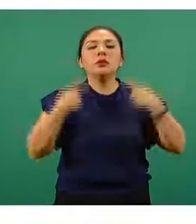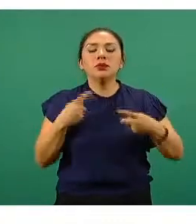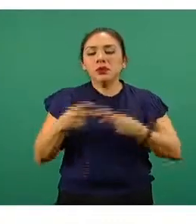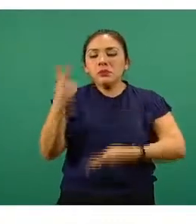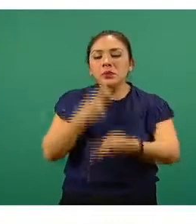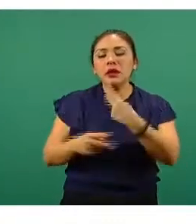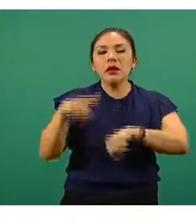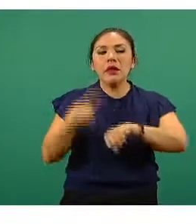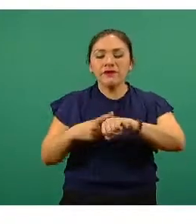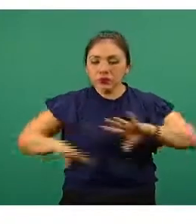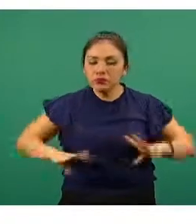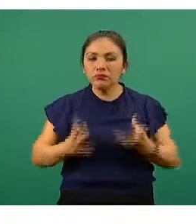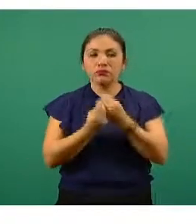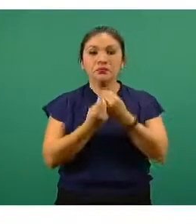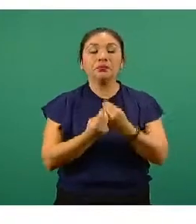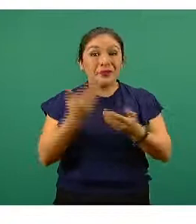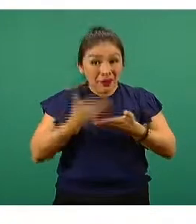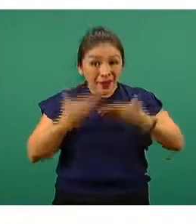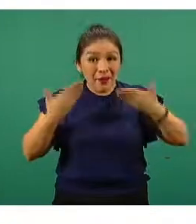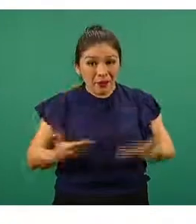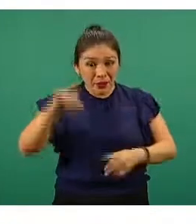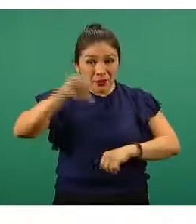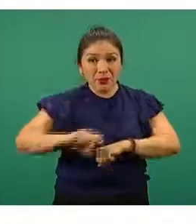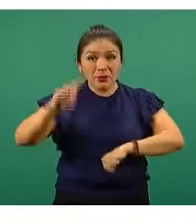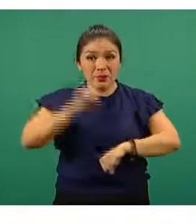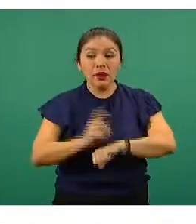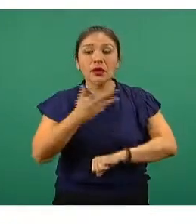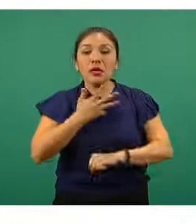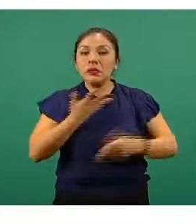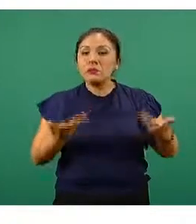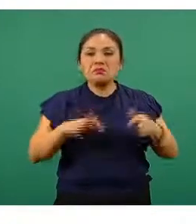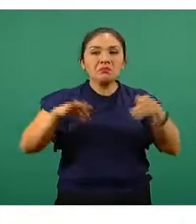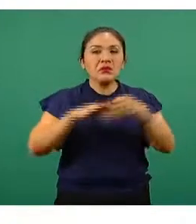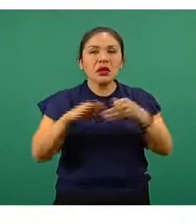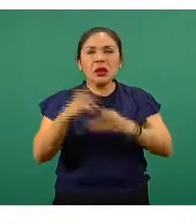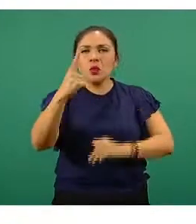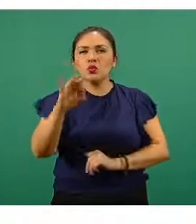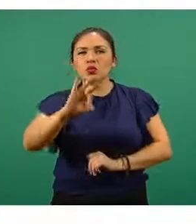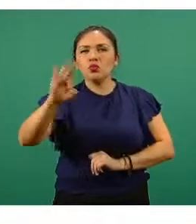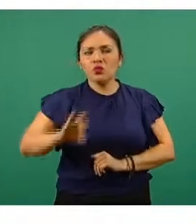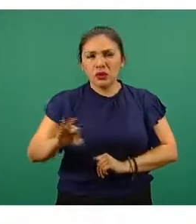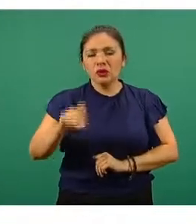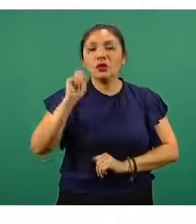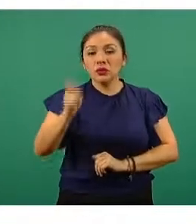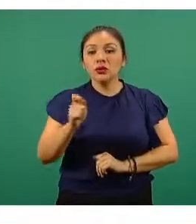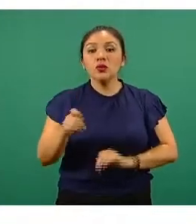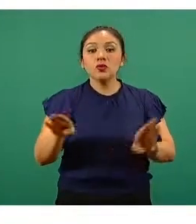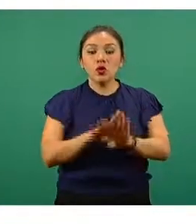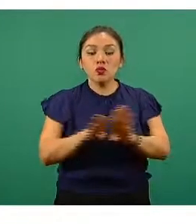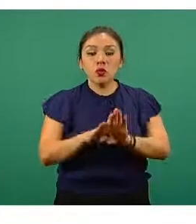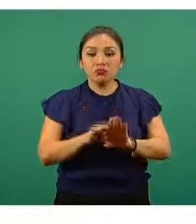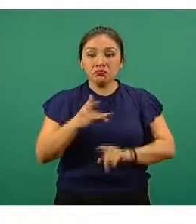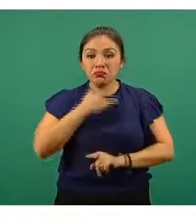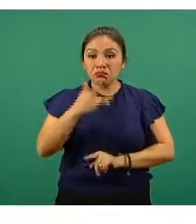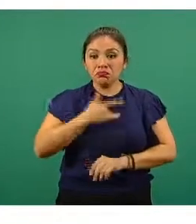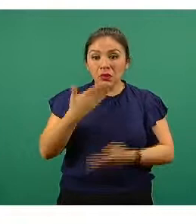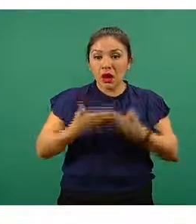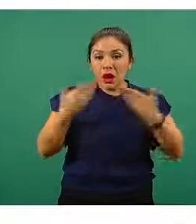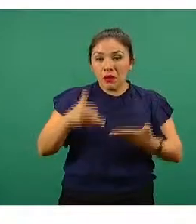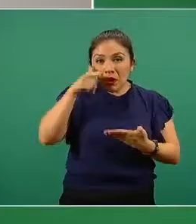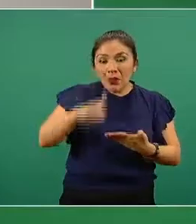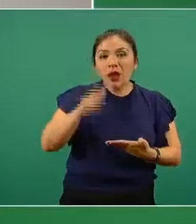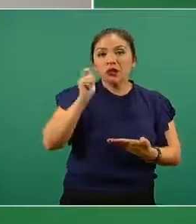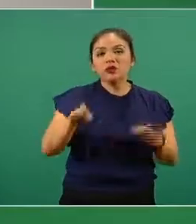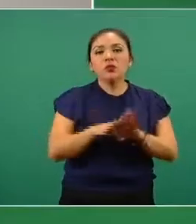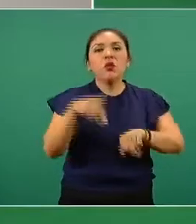casos estimados. Actualmente, alrededor del 1% es lo que se estima que sea